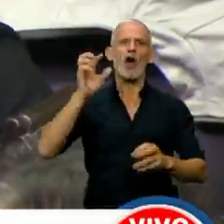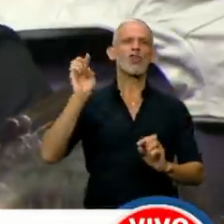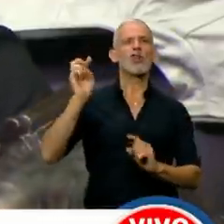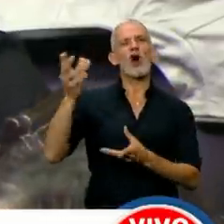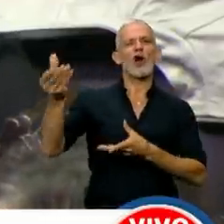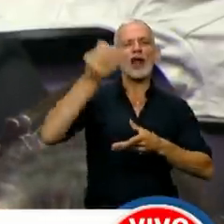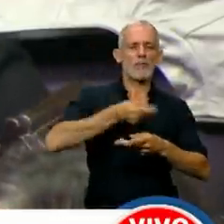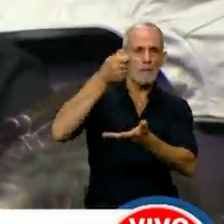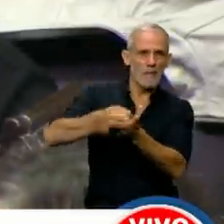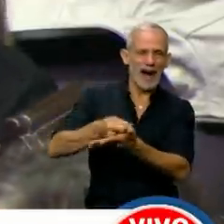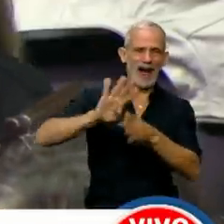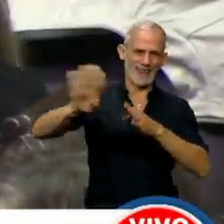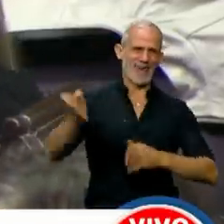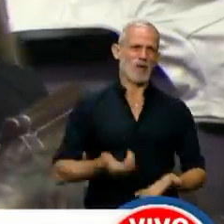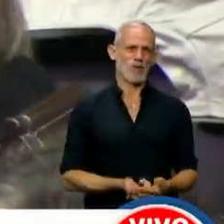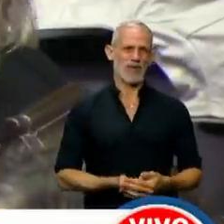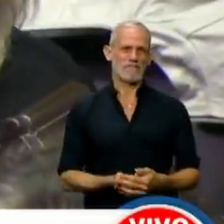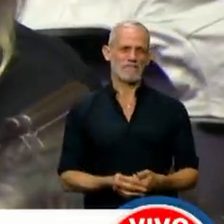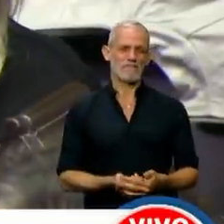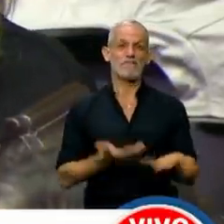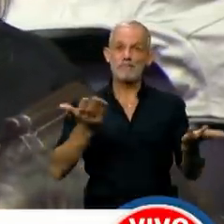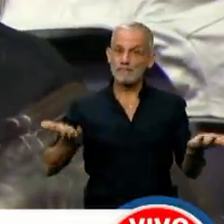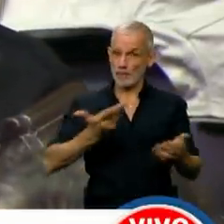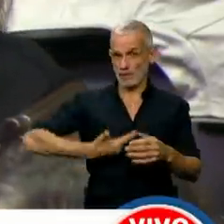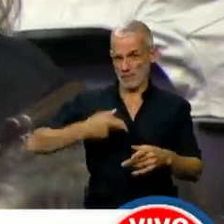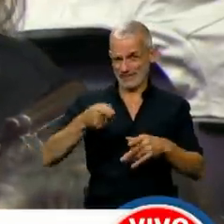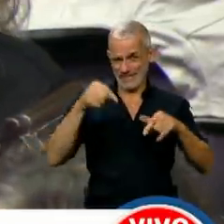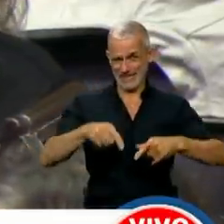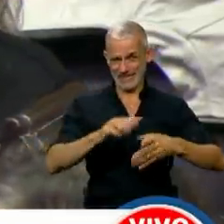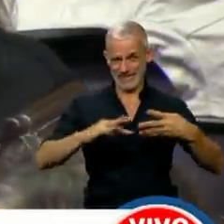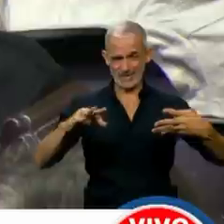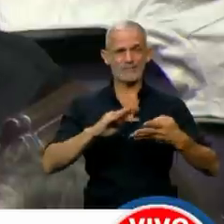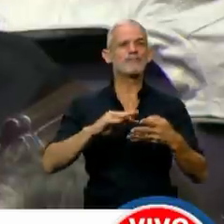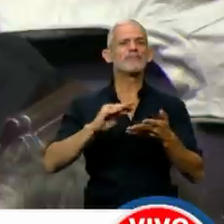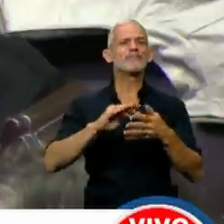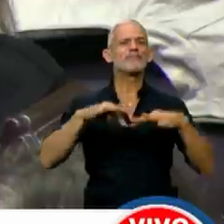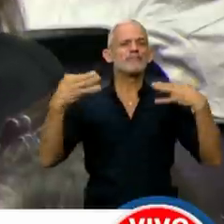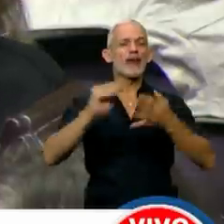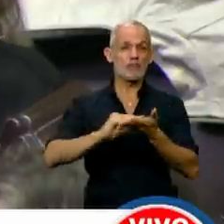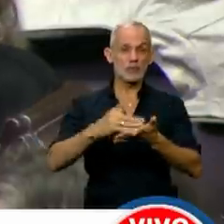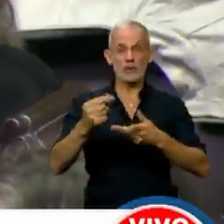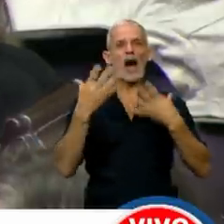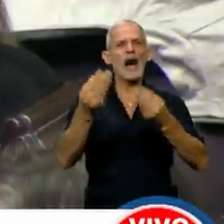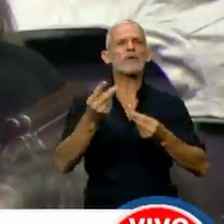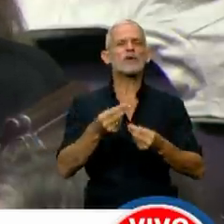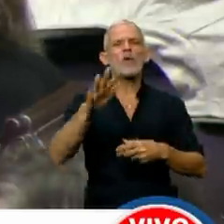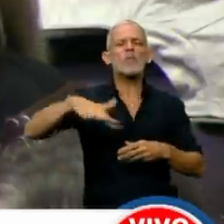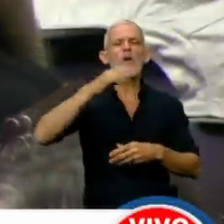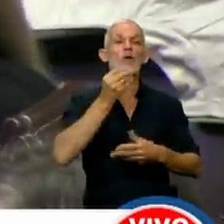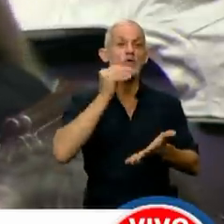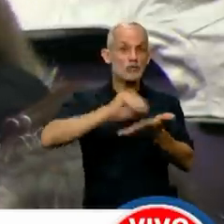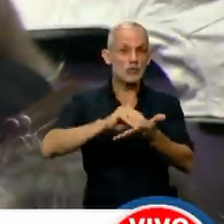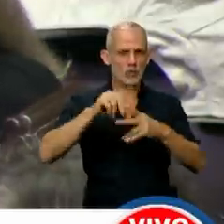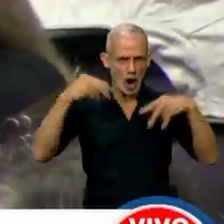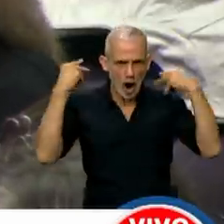para pagar la deuda entonces señor presidente nosotros apoyamos a ese pueblo de chubut que se